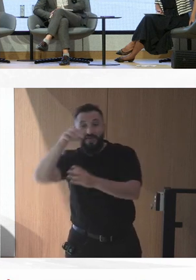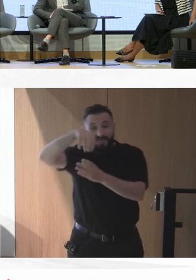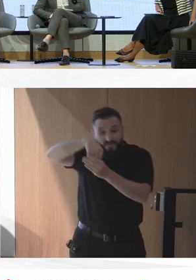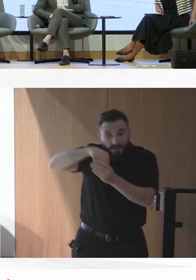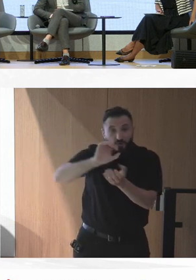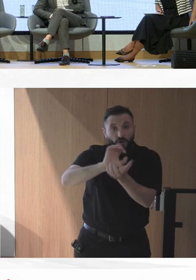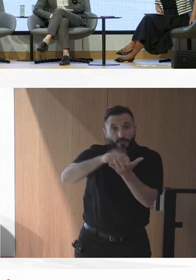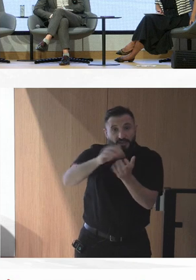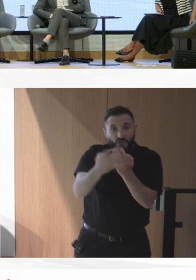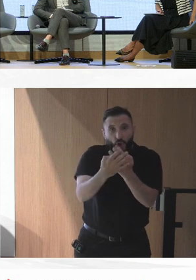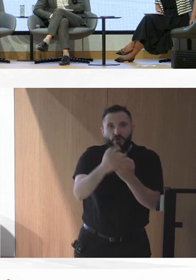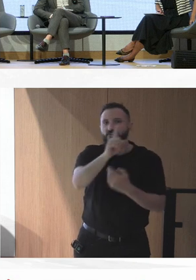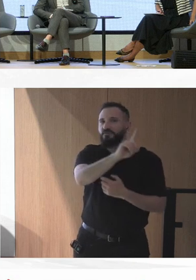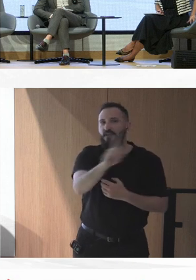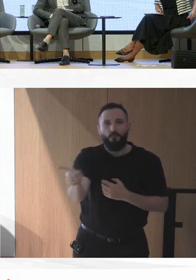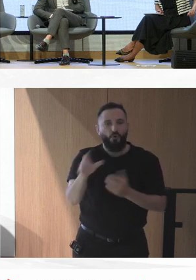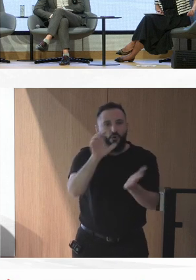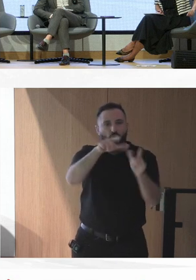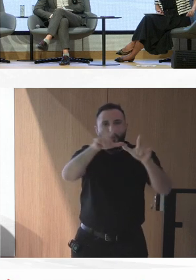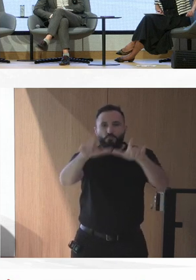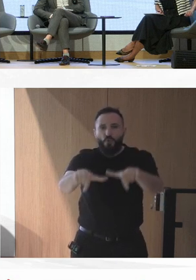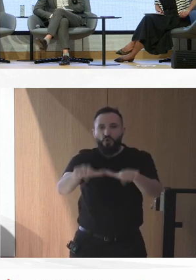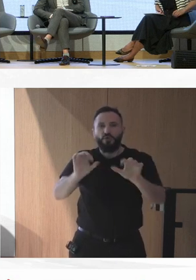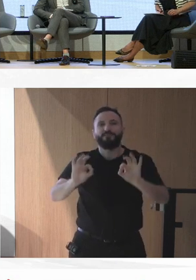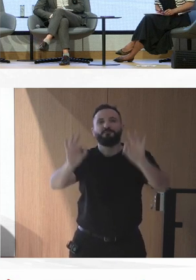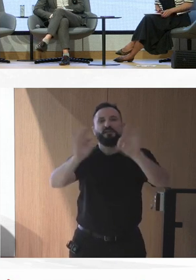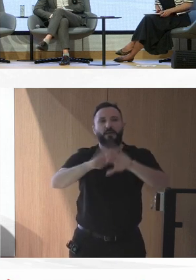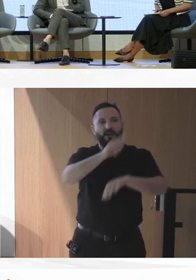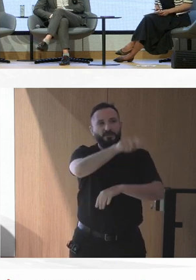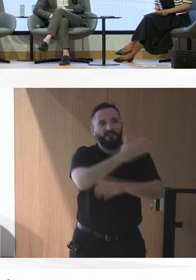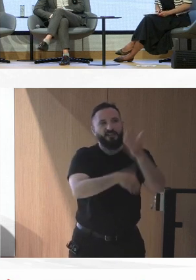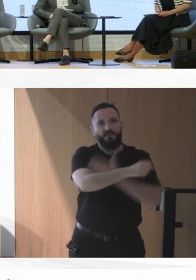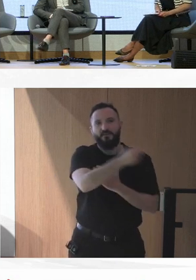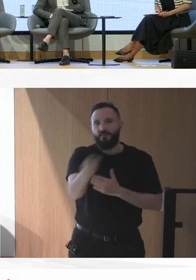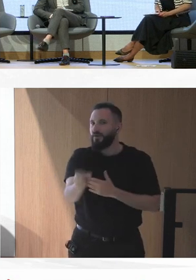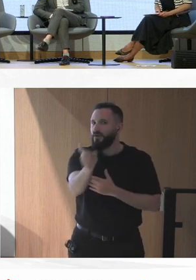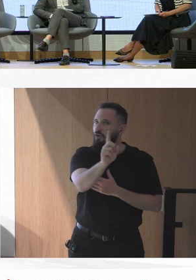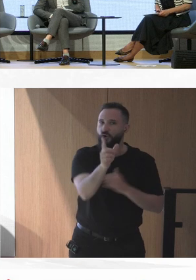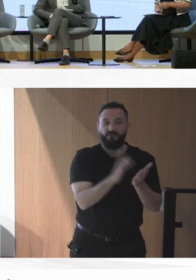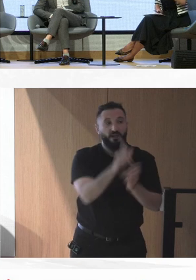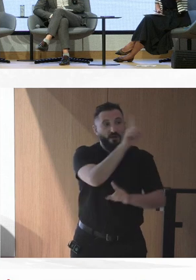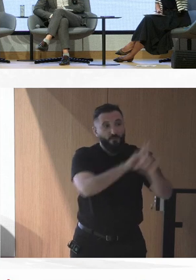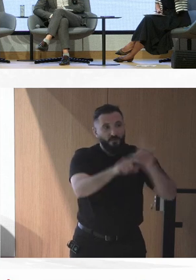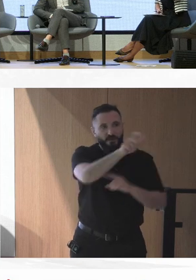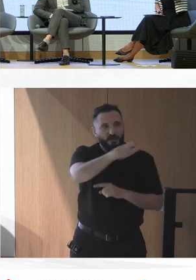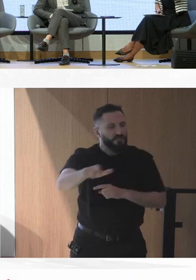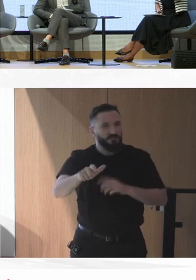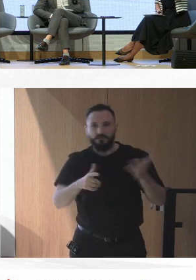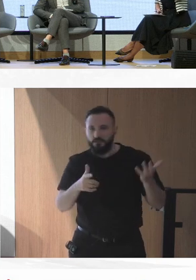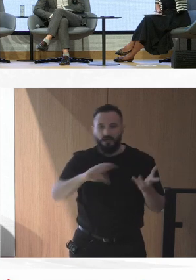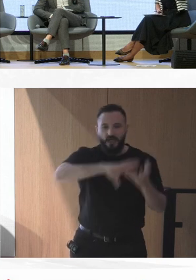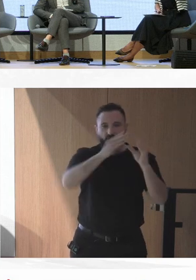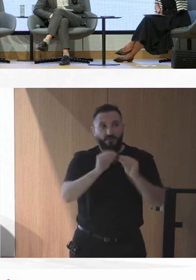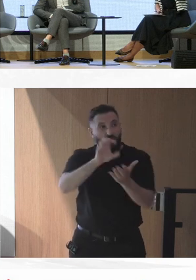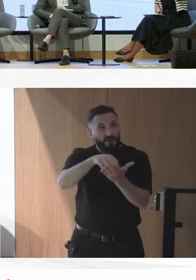tampoco tengan cabida en módulos especiales para ellos, sino que personas con muchas dificultades para adaptarse al régimen